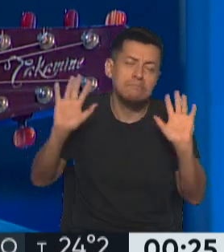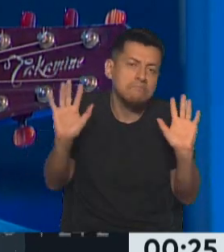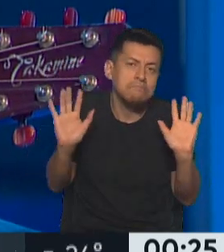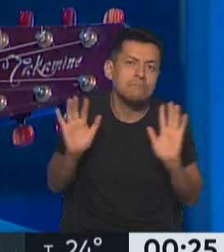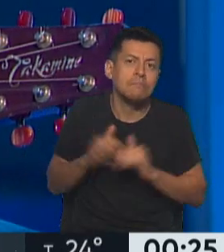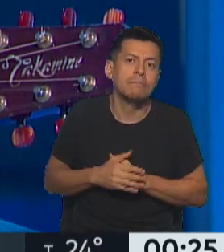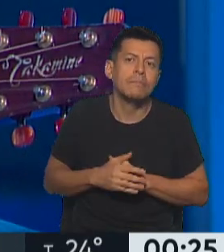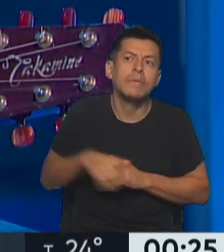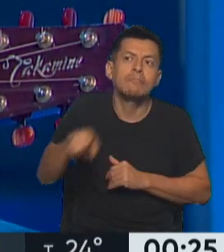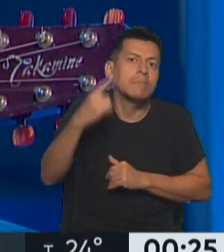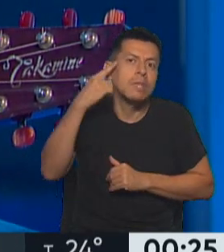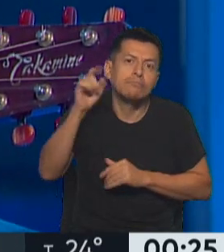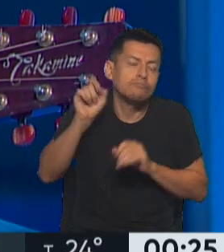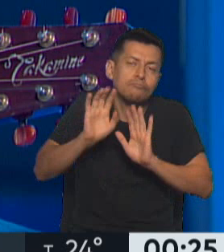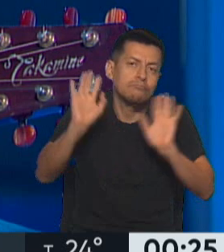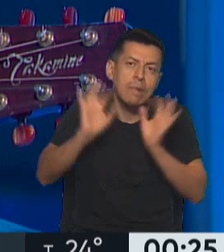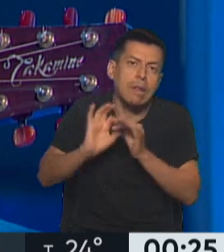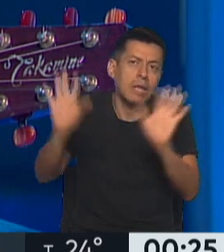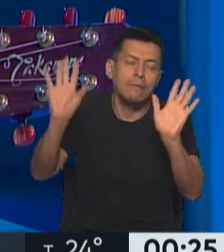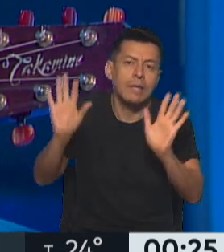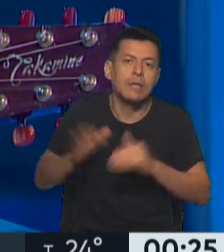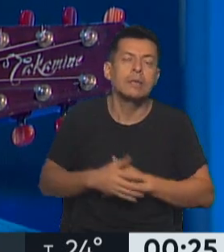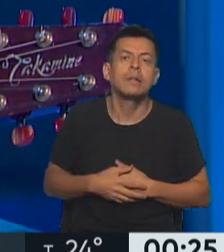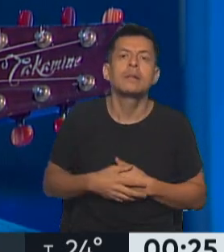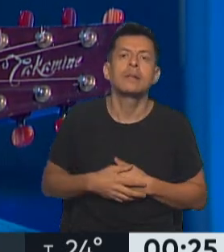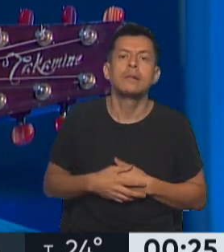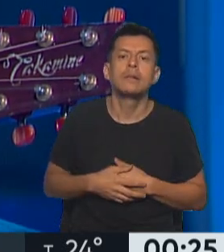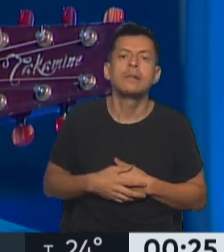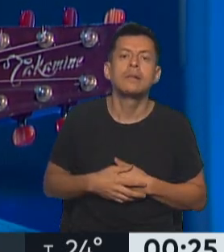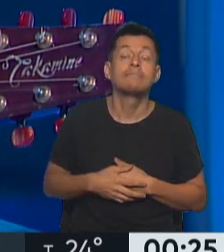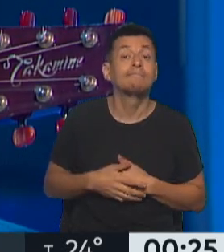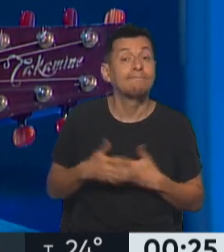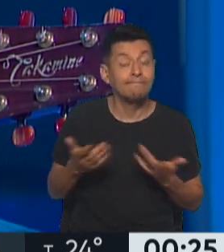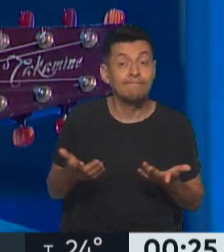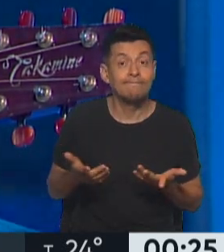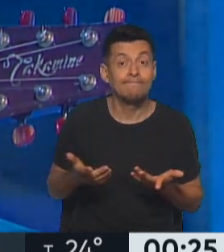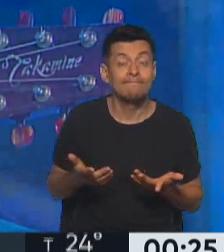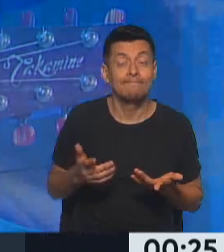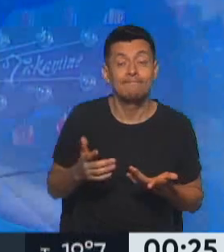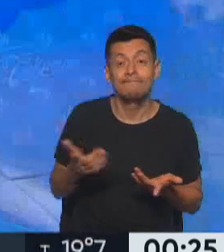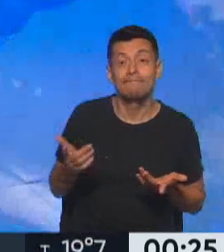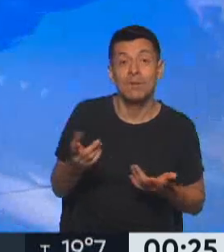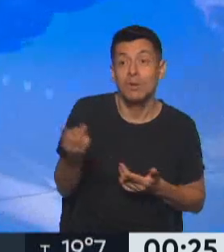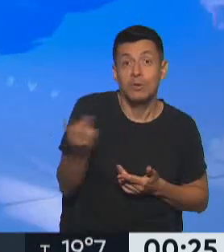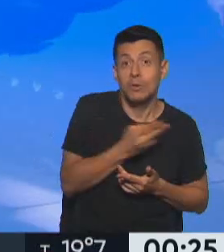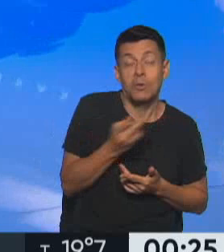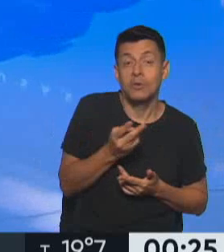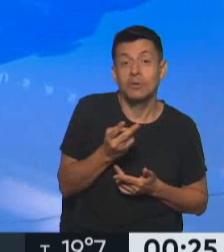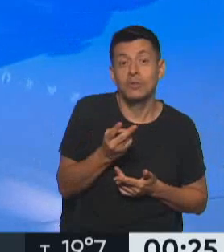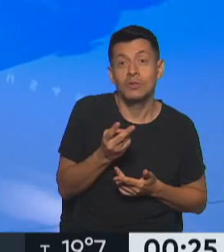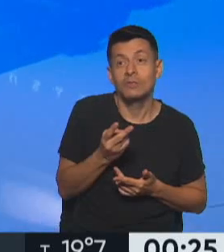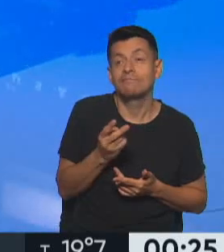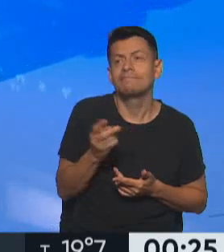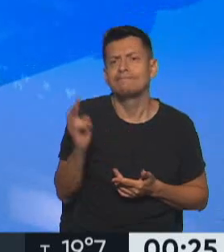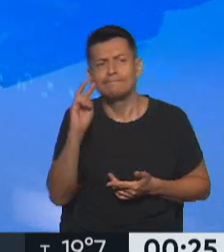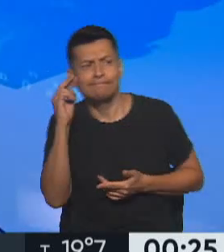digamos, o sea, y sin saberlo, increíblemente, sin que ninguno de los dos hubiera visto lo que otro